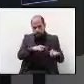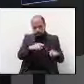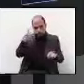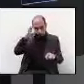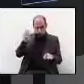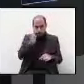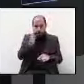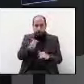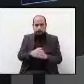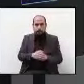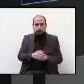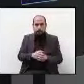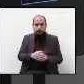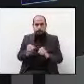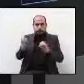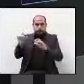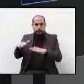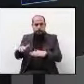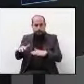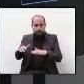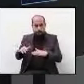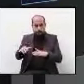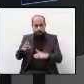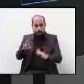cuad una Explanada